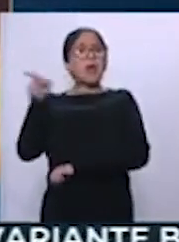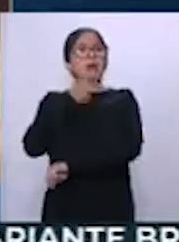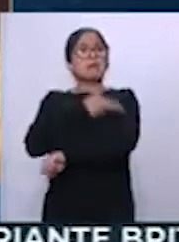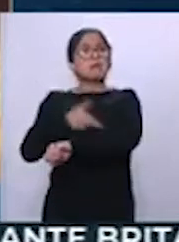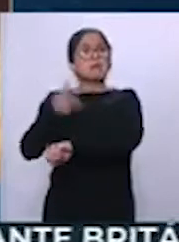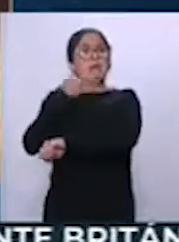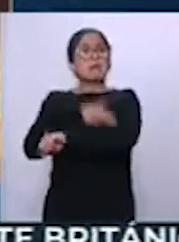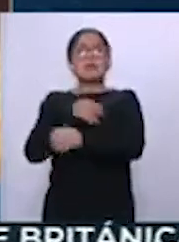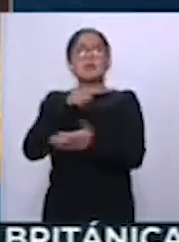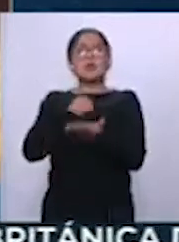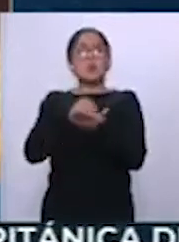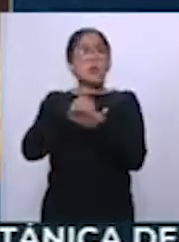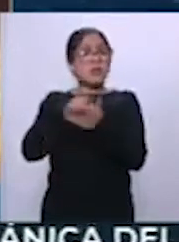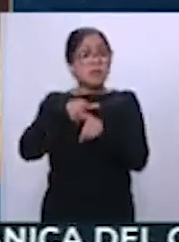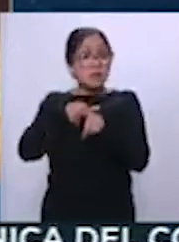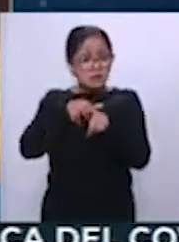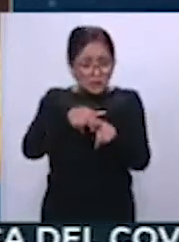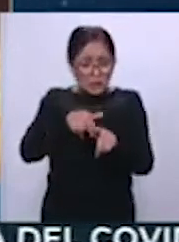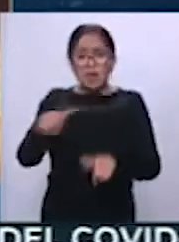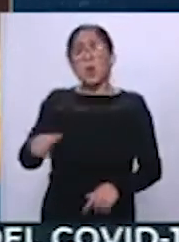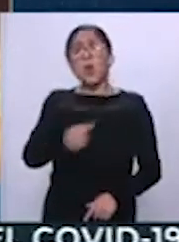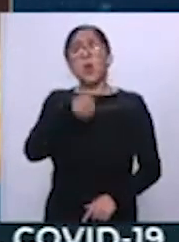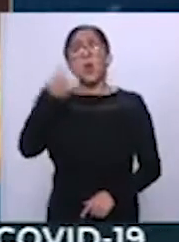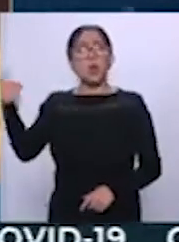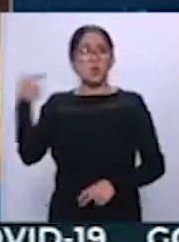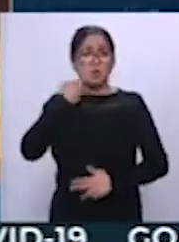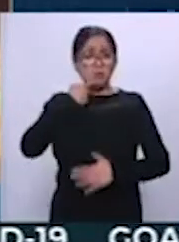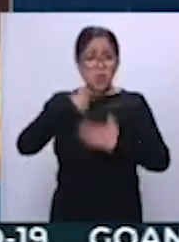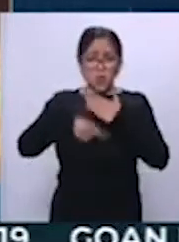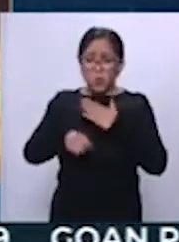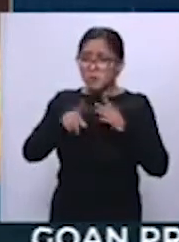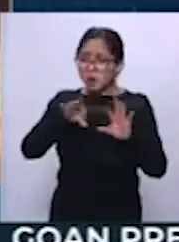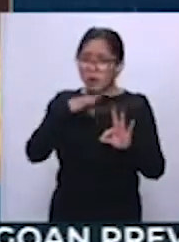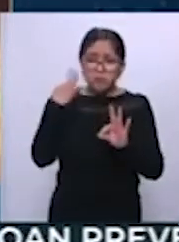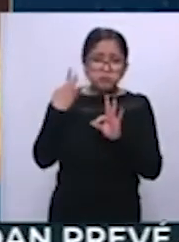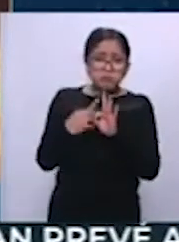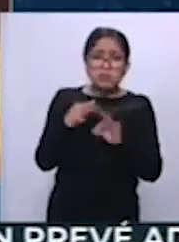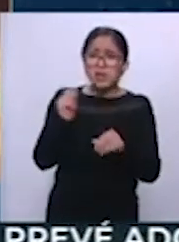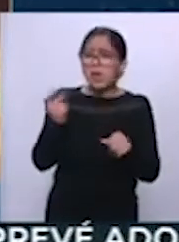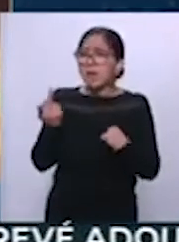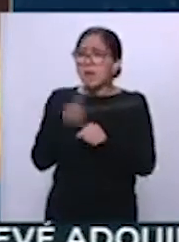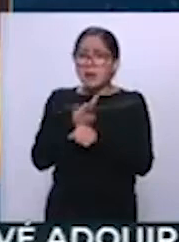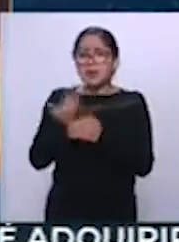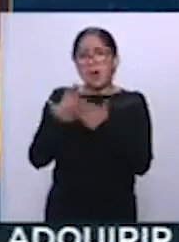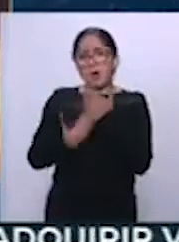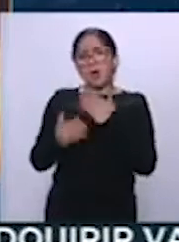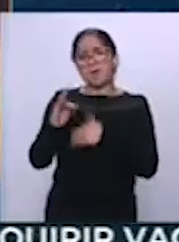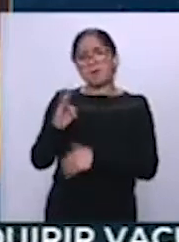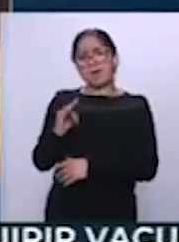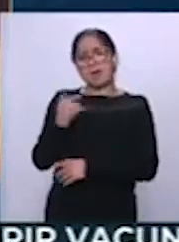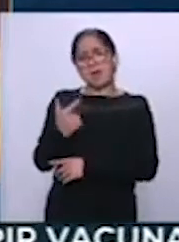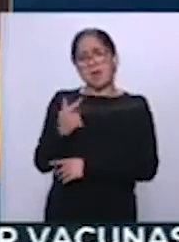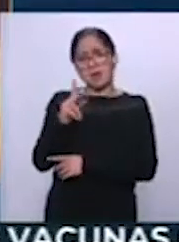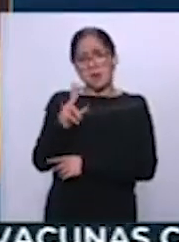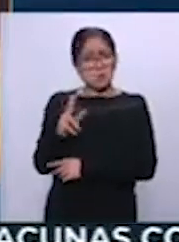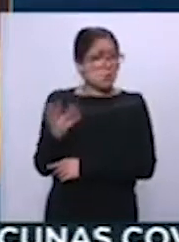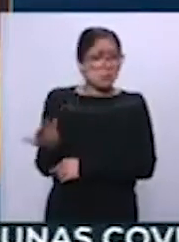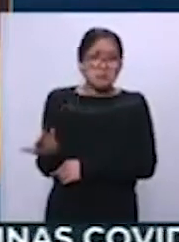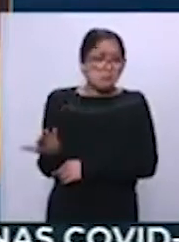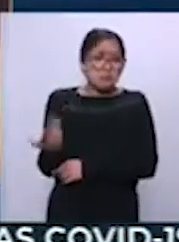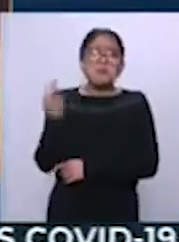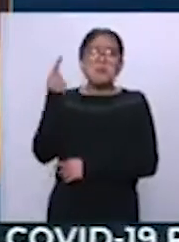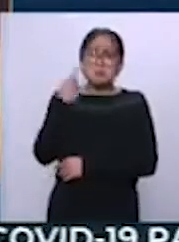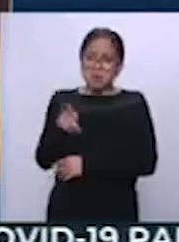Las otras denuncias no ha habido, digamos, que una conclusión por parte de la ahora Fiscalía General de la República, pero